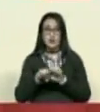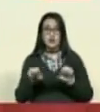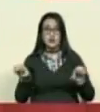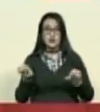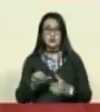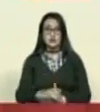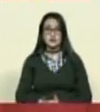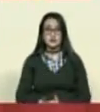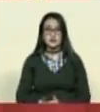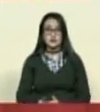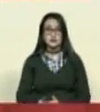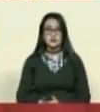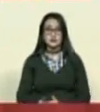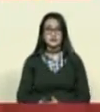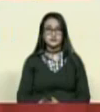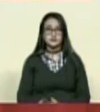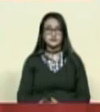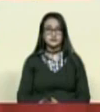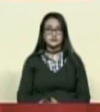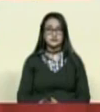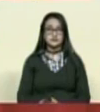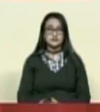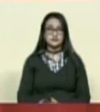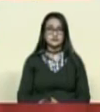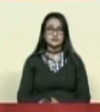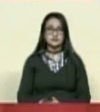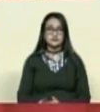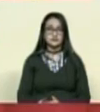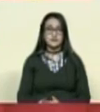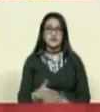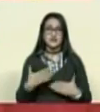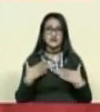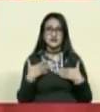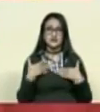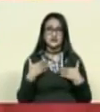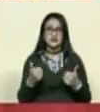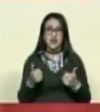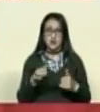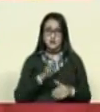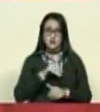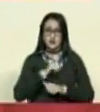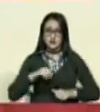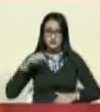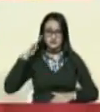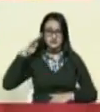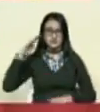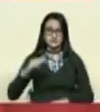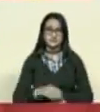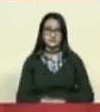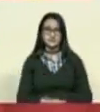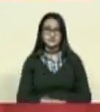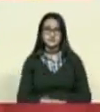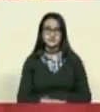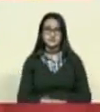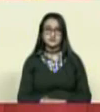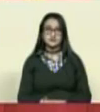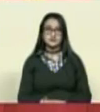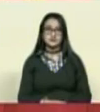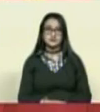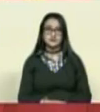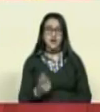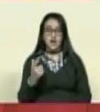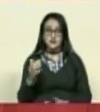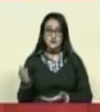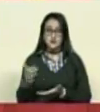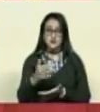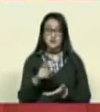educativo, unidades operativas y la red de salud de la Fuerza Armada Nacional Bolivariana. Aquí hay un conjunto de